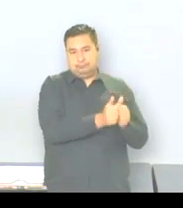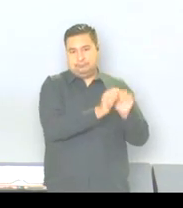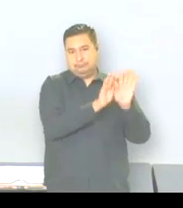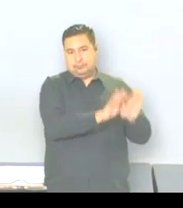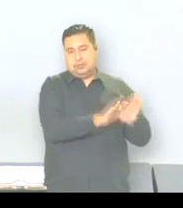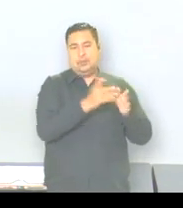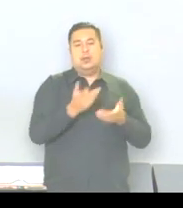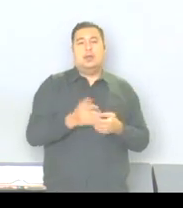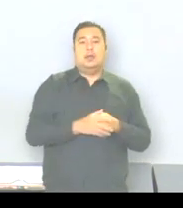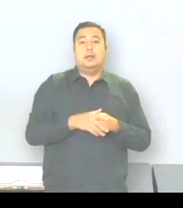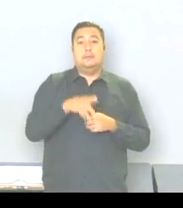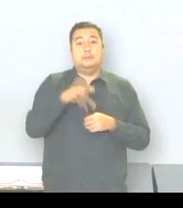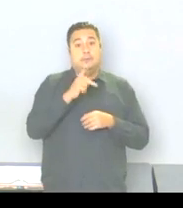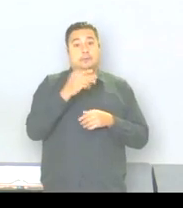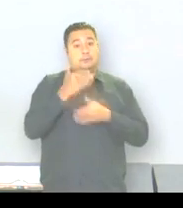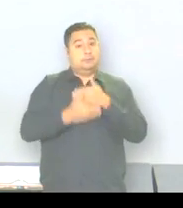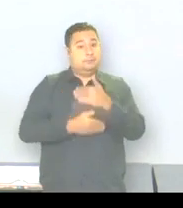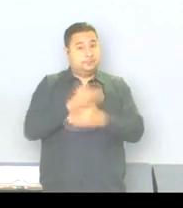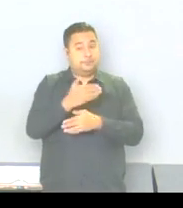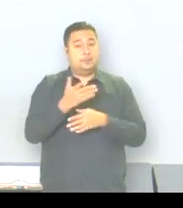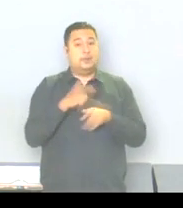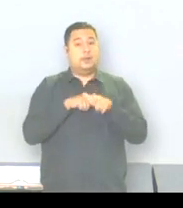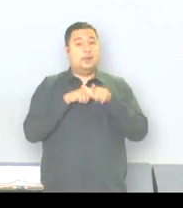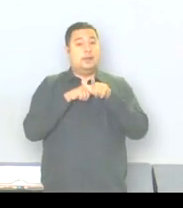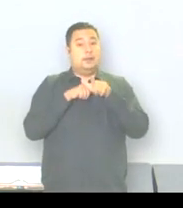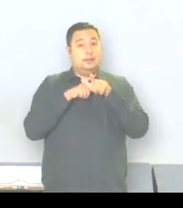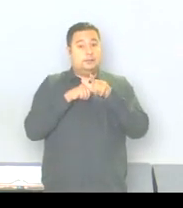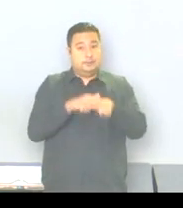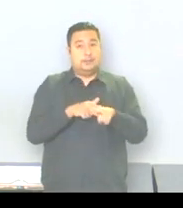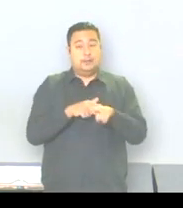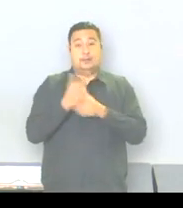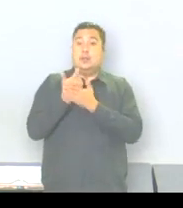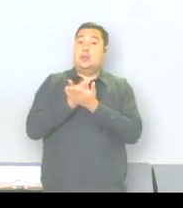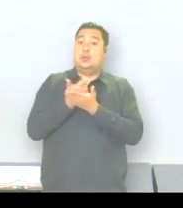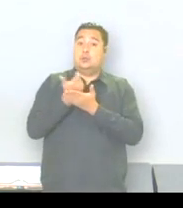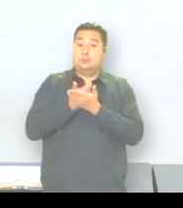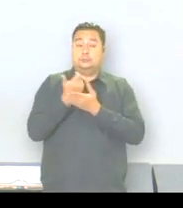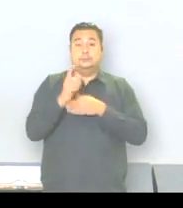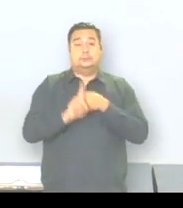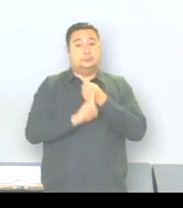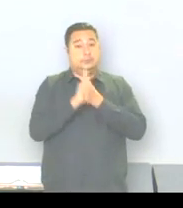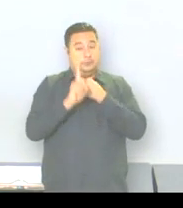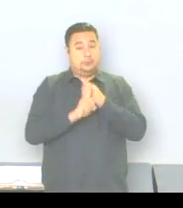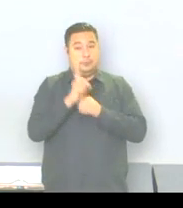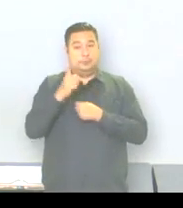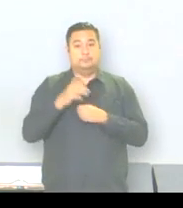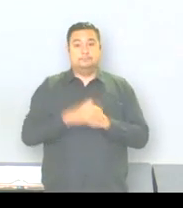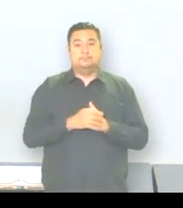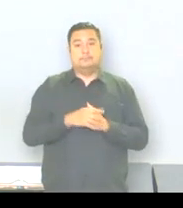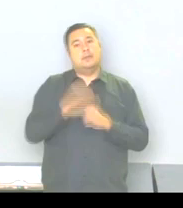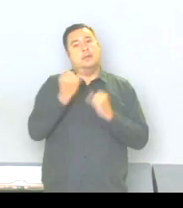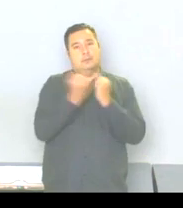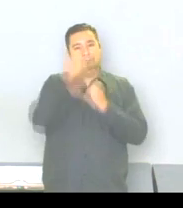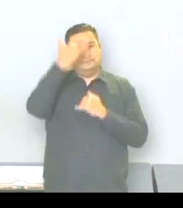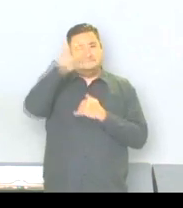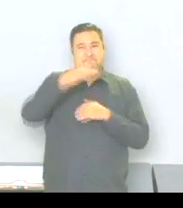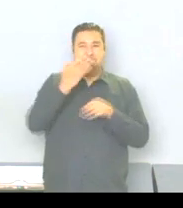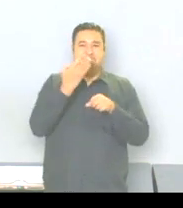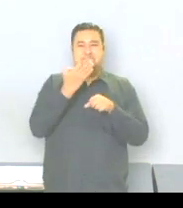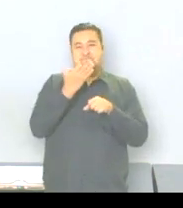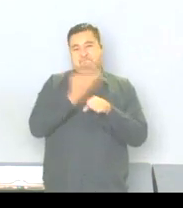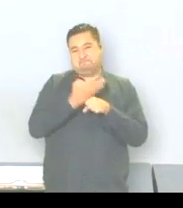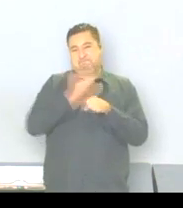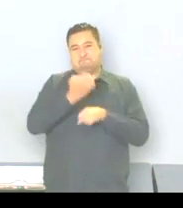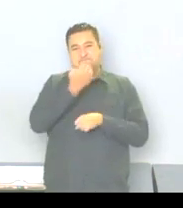teniendo repercusiones en la parte económica y sobre todo en este momento pues también en la parte educativa. Entonces el